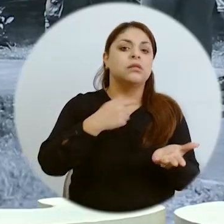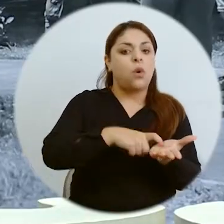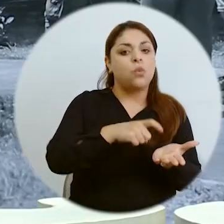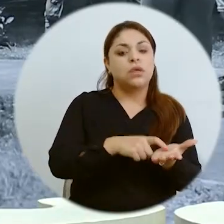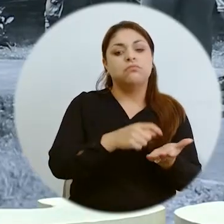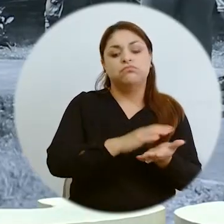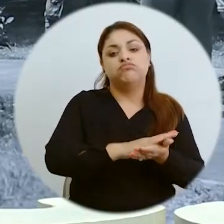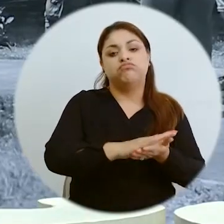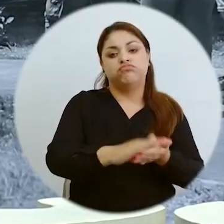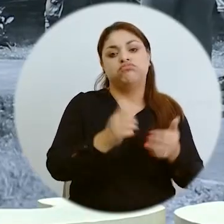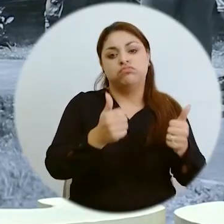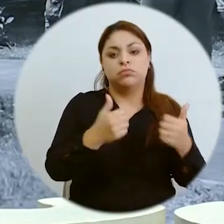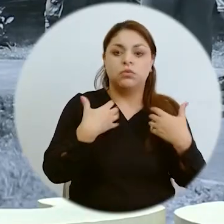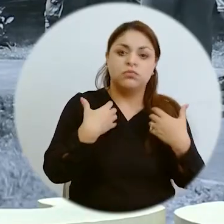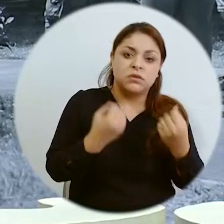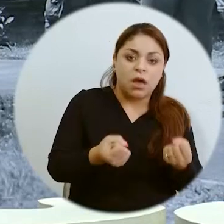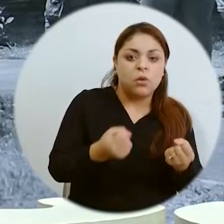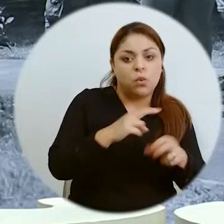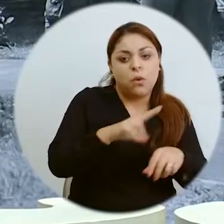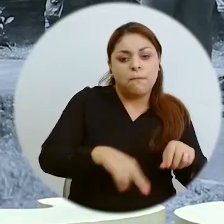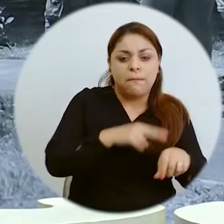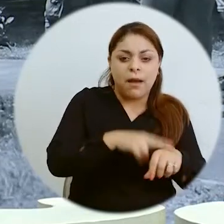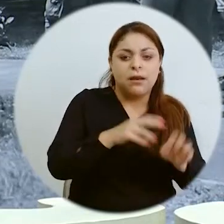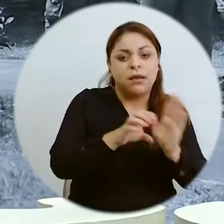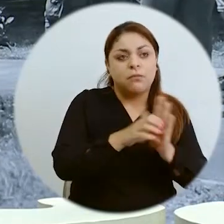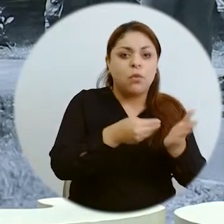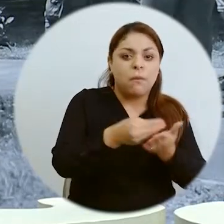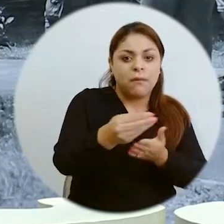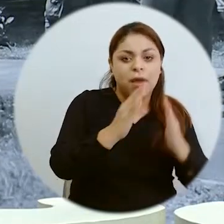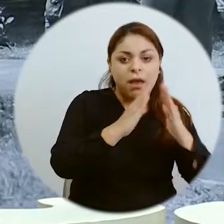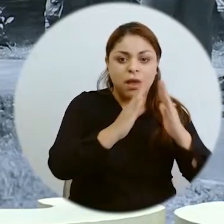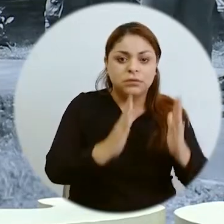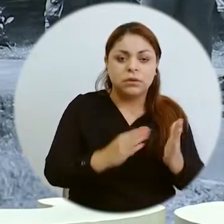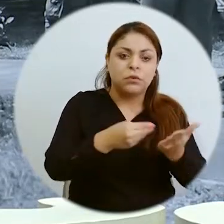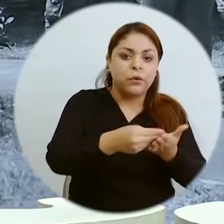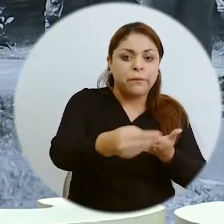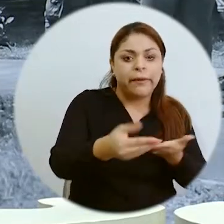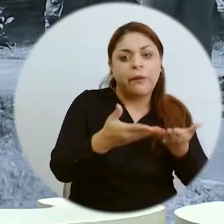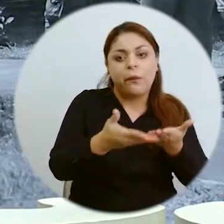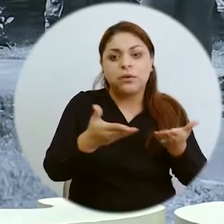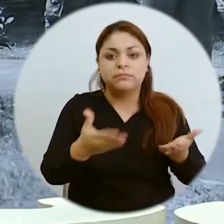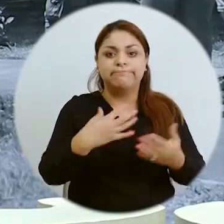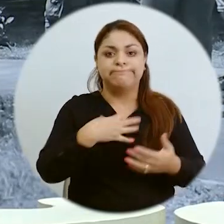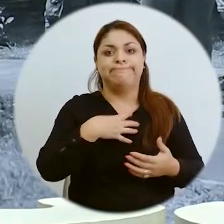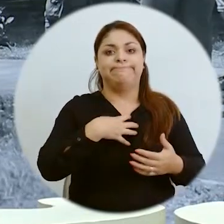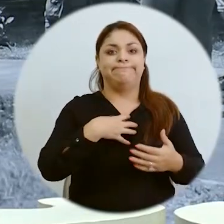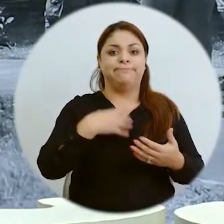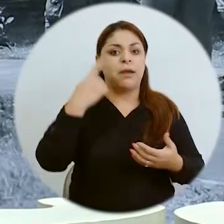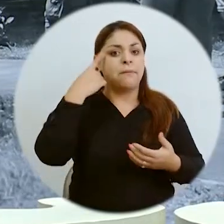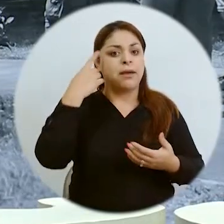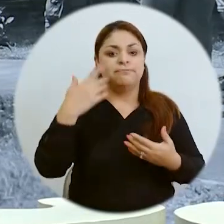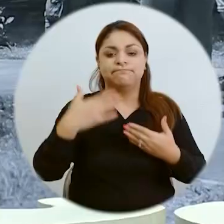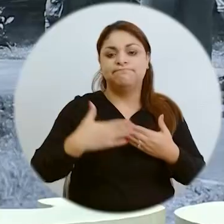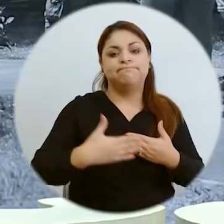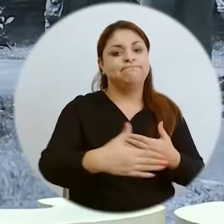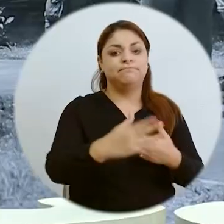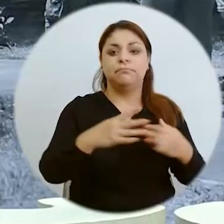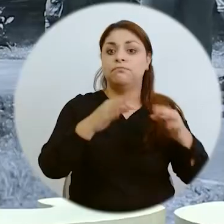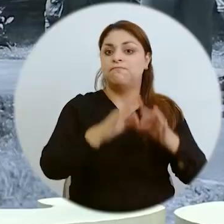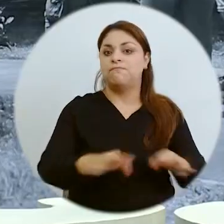pues sí, hay un endeudamiento sano, ¿verdad?, en que la gente incurre en diferentes gastos para hacerse de una vivienda o para otras cosas que tal